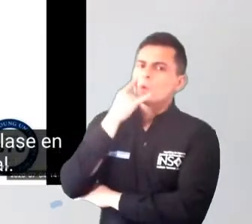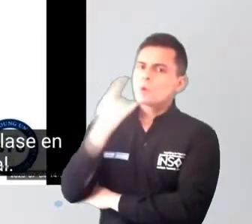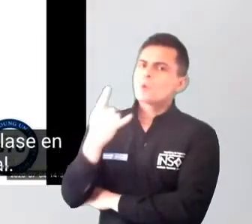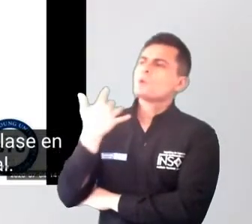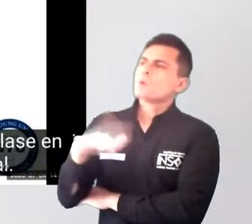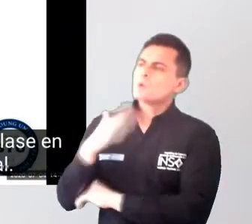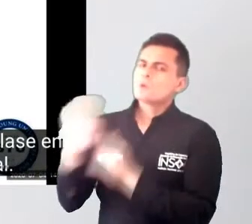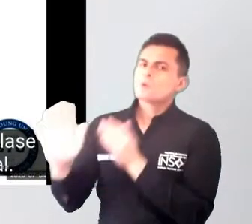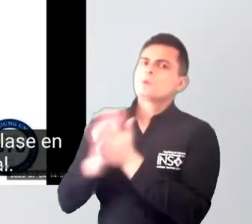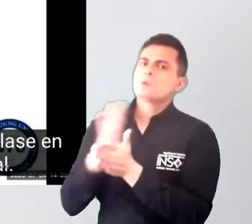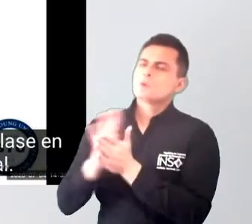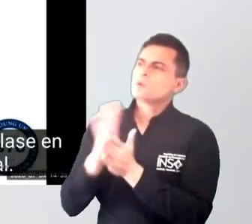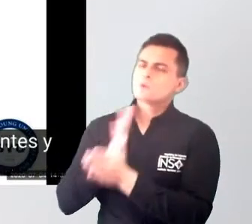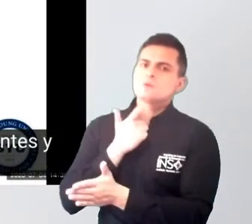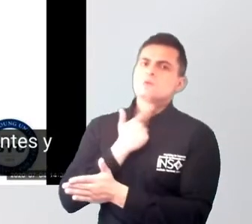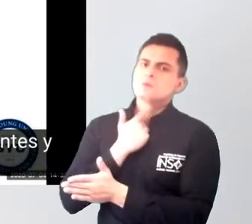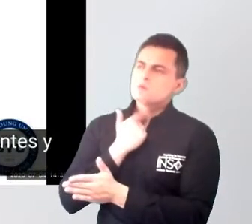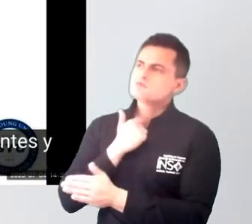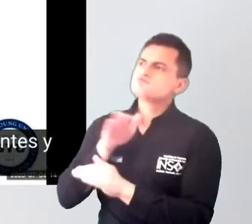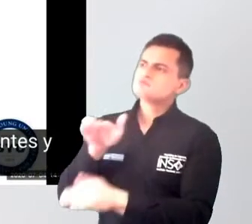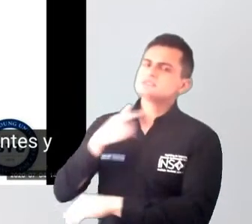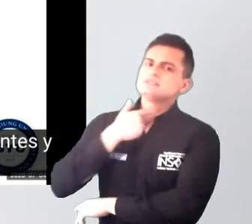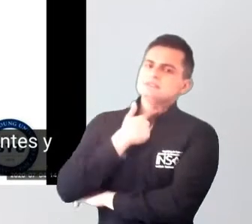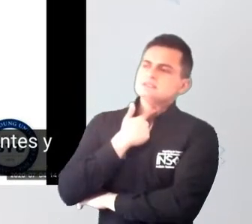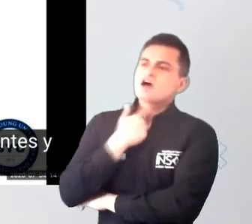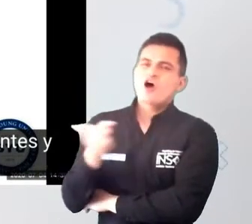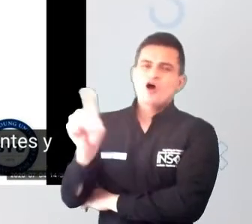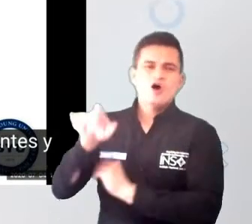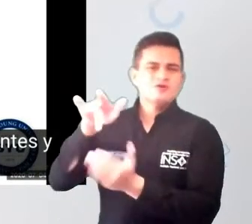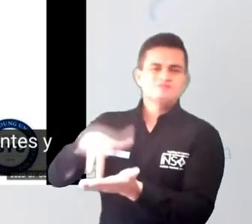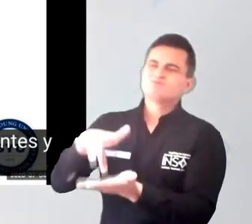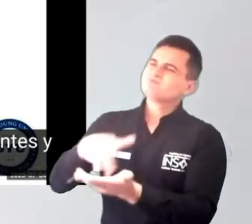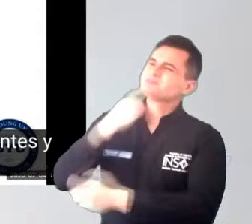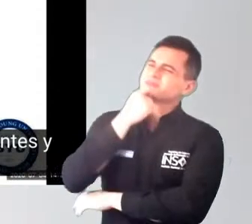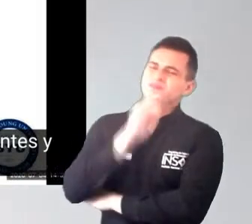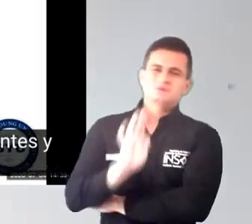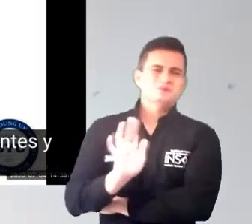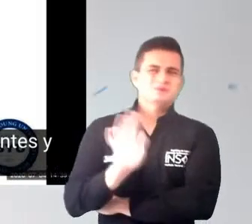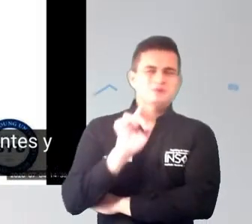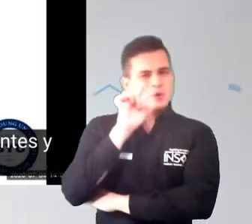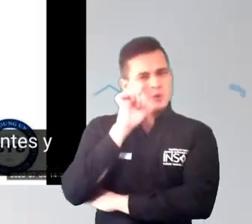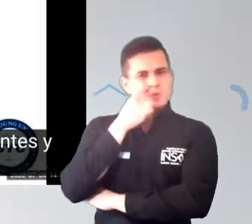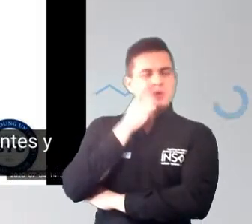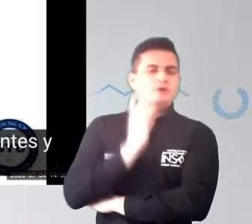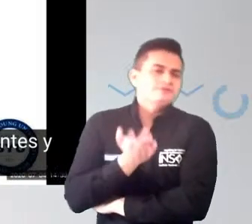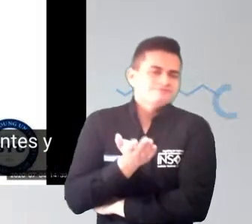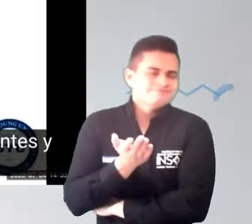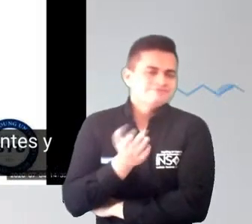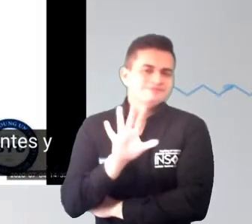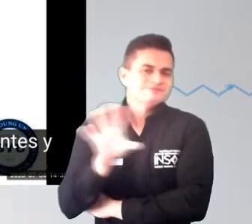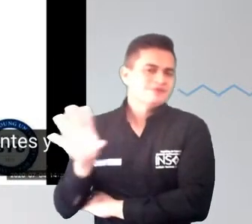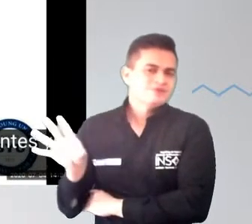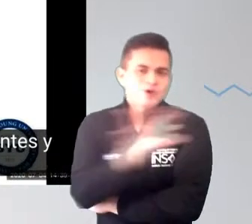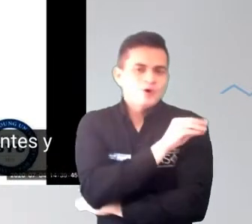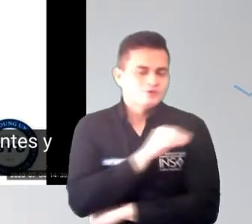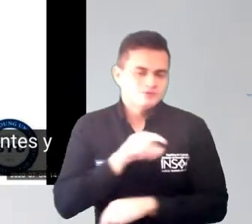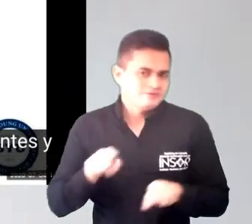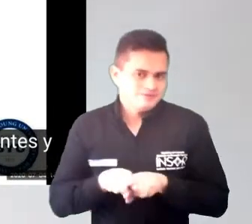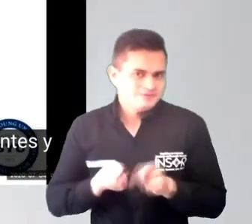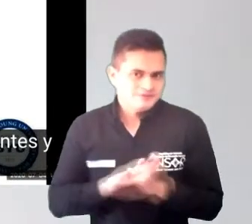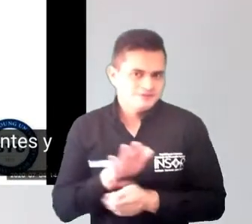también que no son tan atractivas. Todos nosotros hemos tenido este tipo de clases.